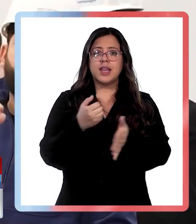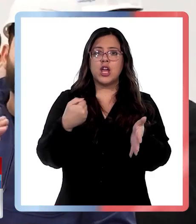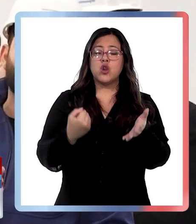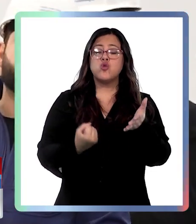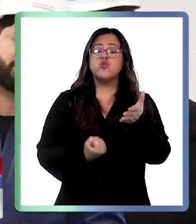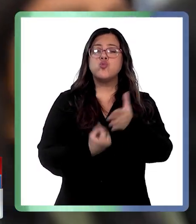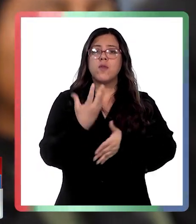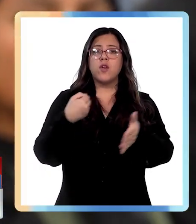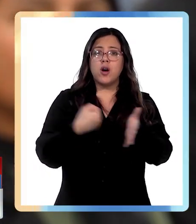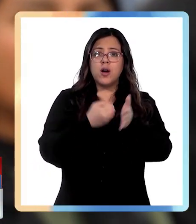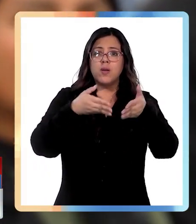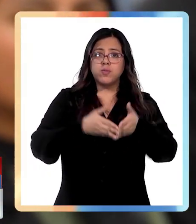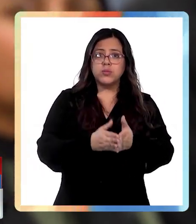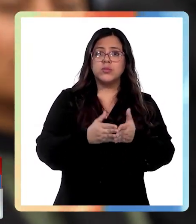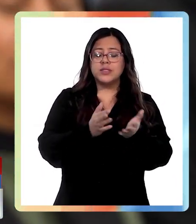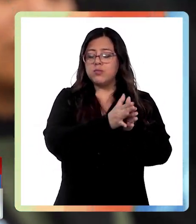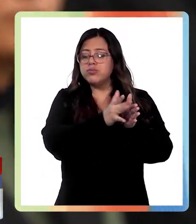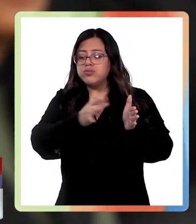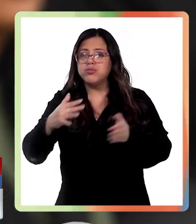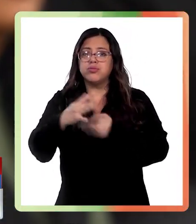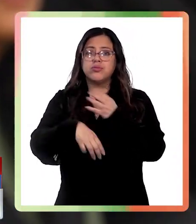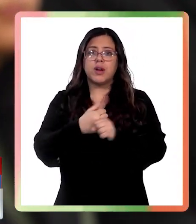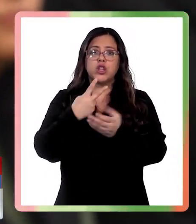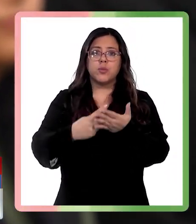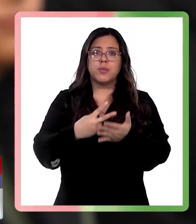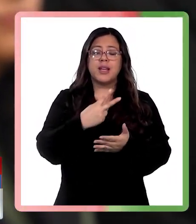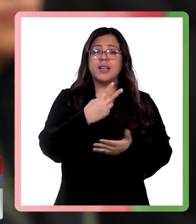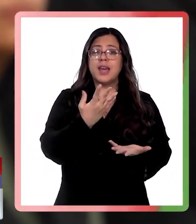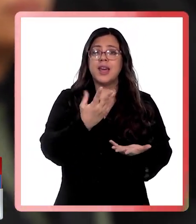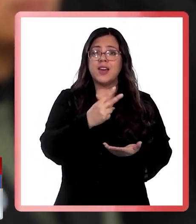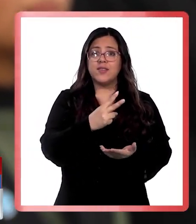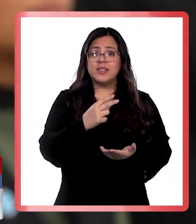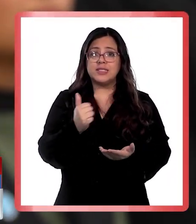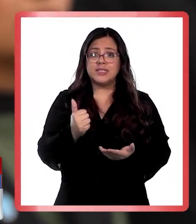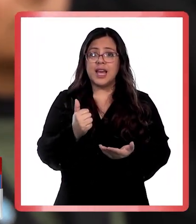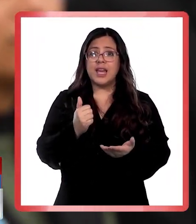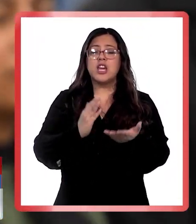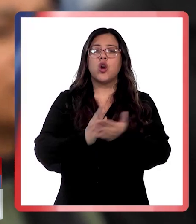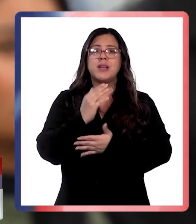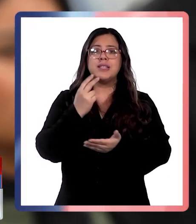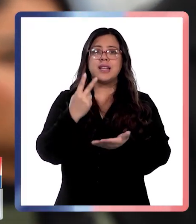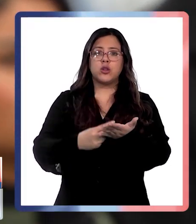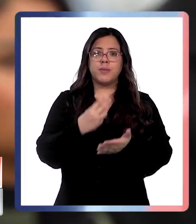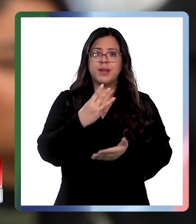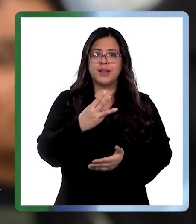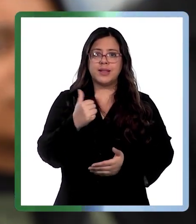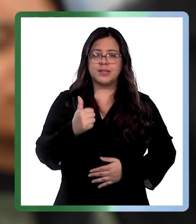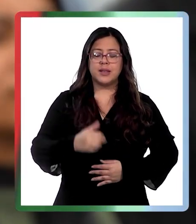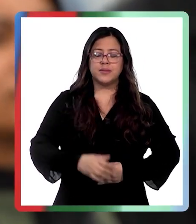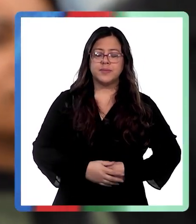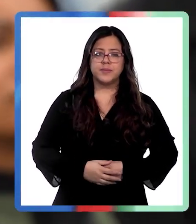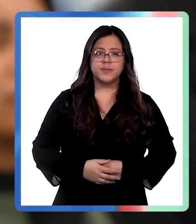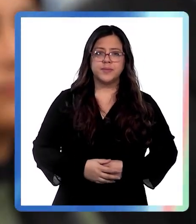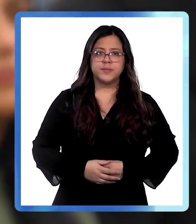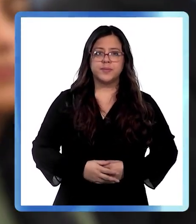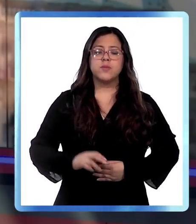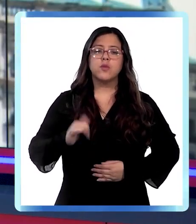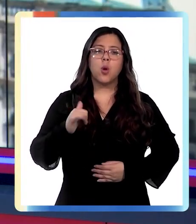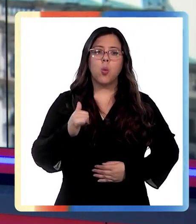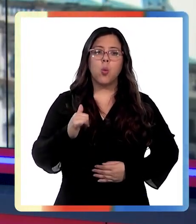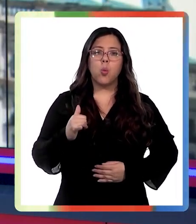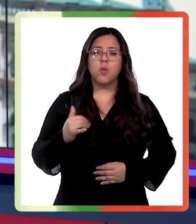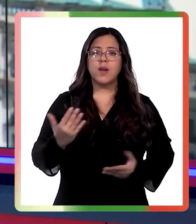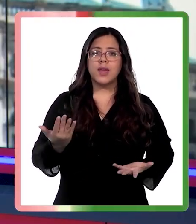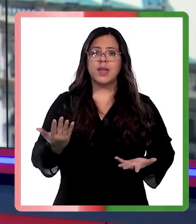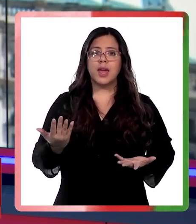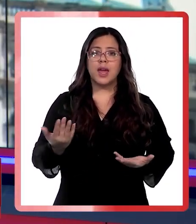la construcción del nuevo terminal portuario en el año 2026 y así entrar a operaciones en el año 2036.